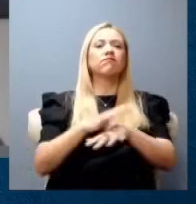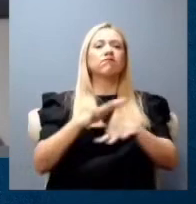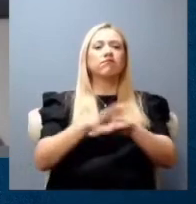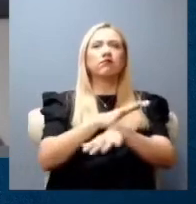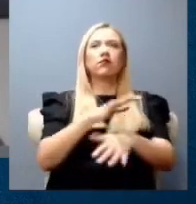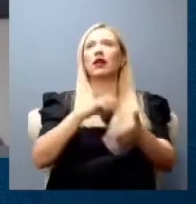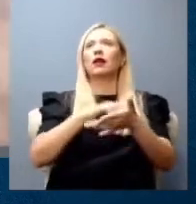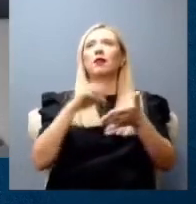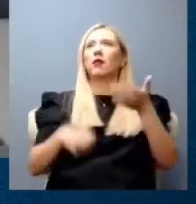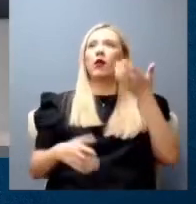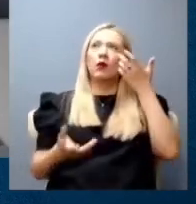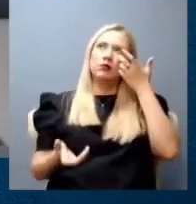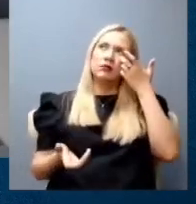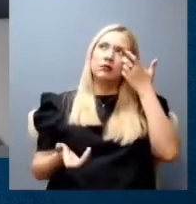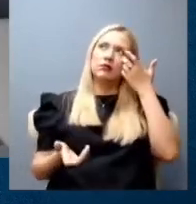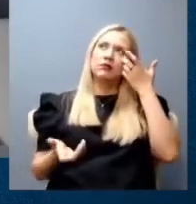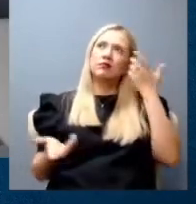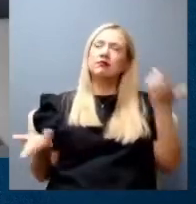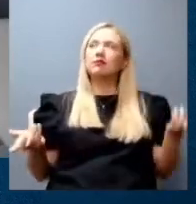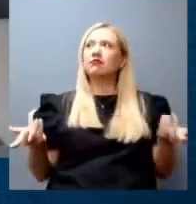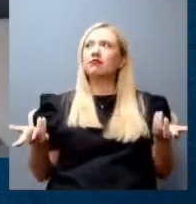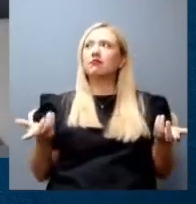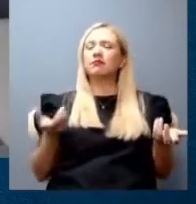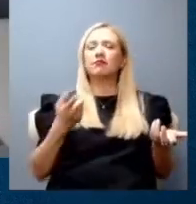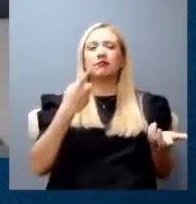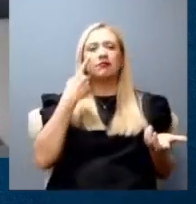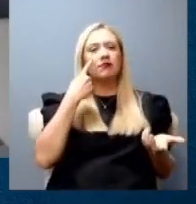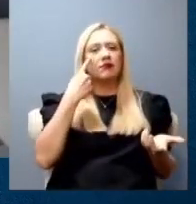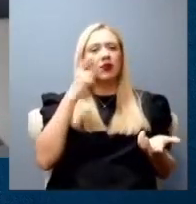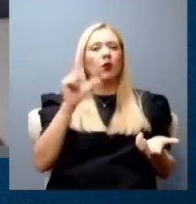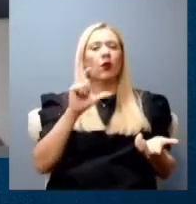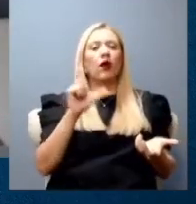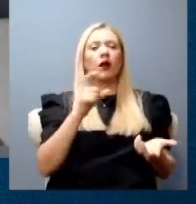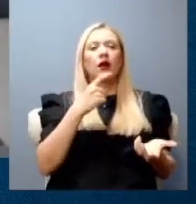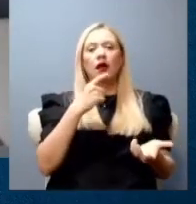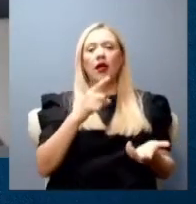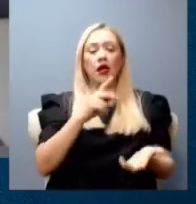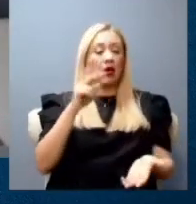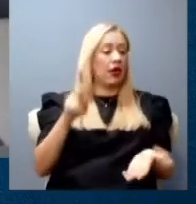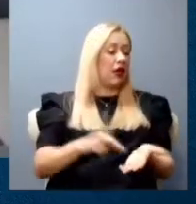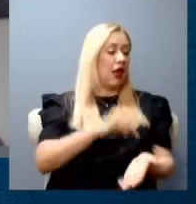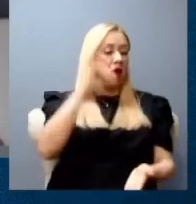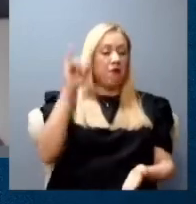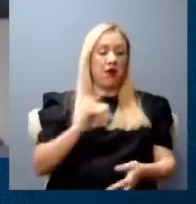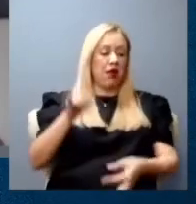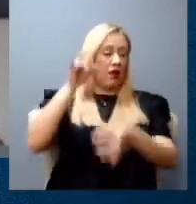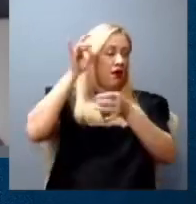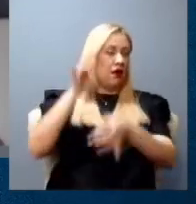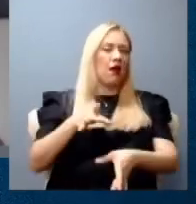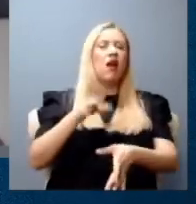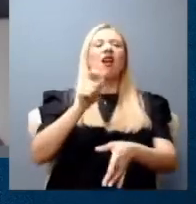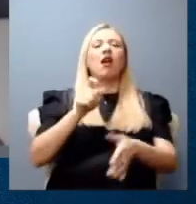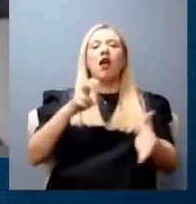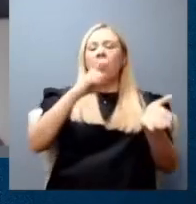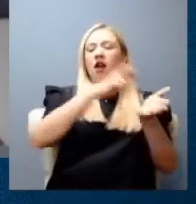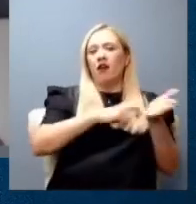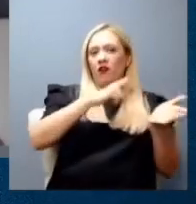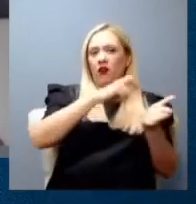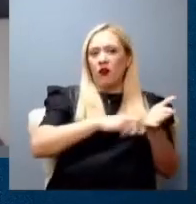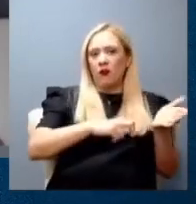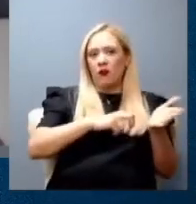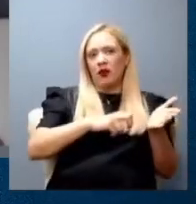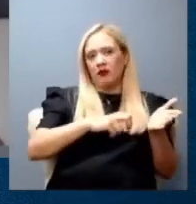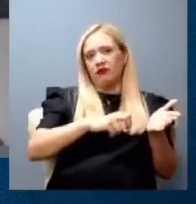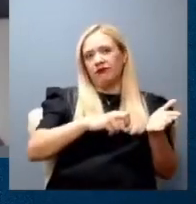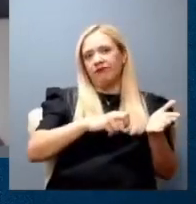Medidas como que suelen mencionarse cuando se habla de garantías de no repetición, como reformas, por ejemplo, al